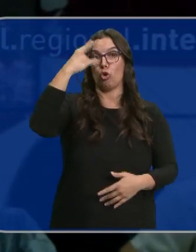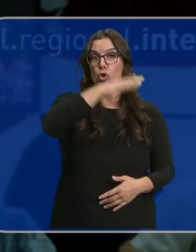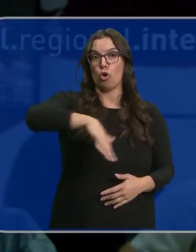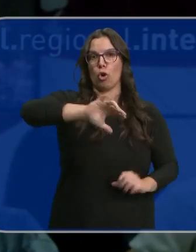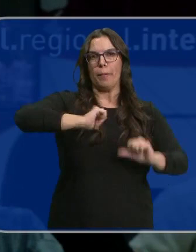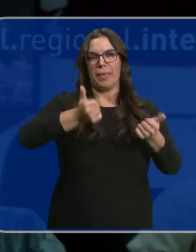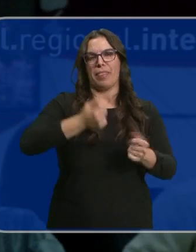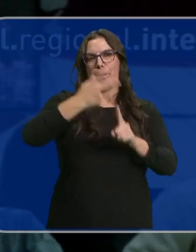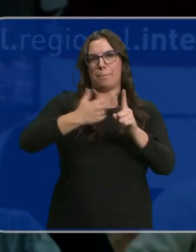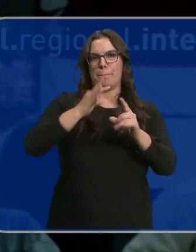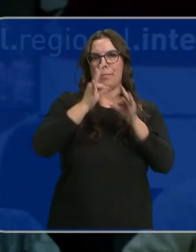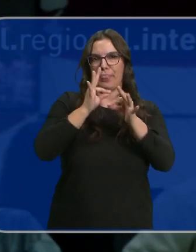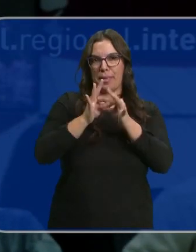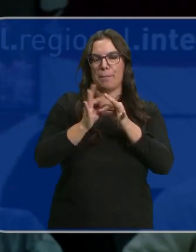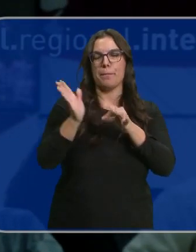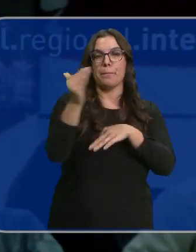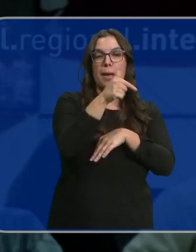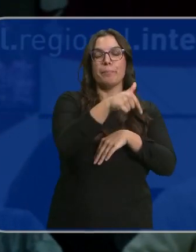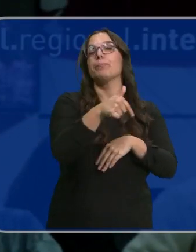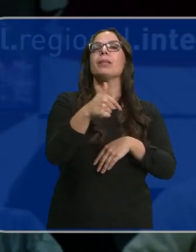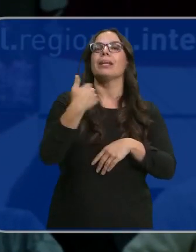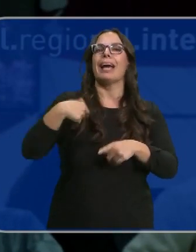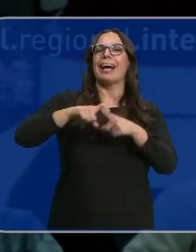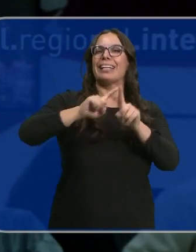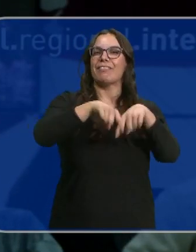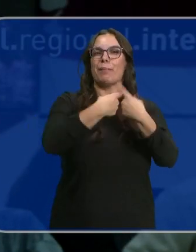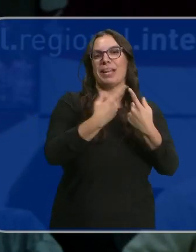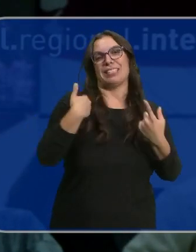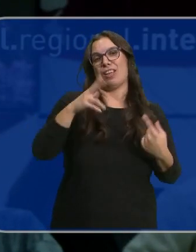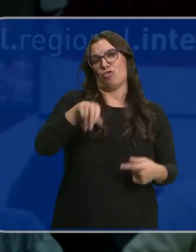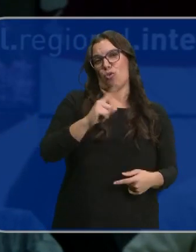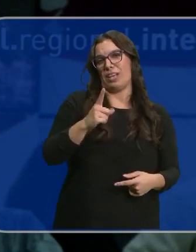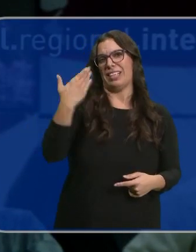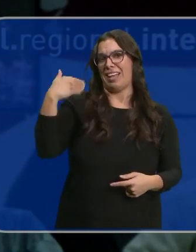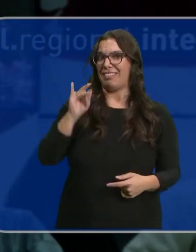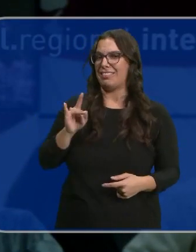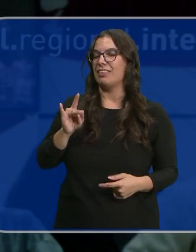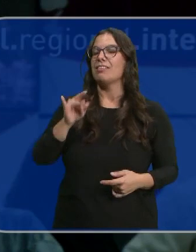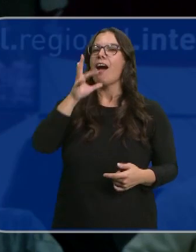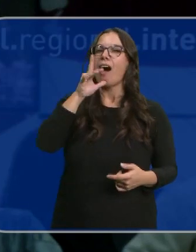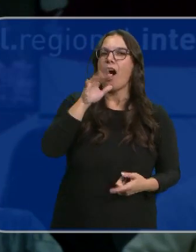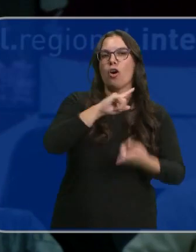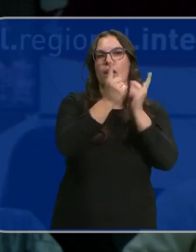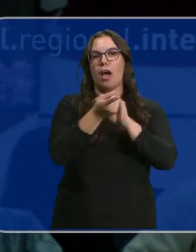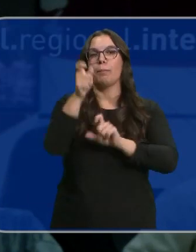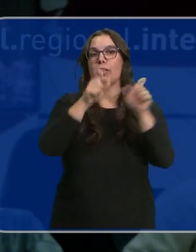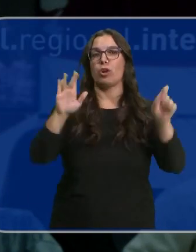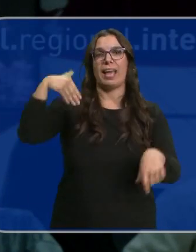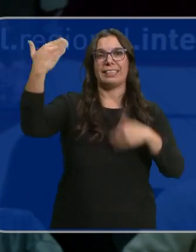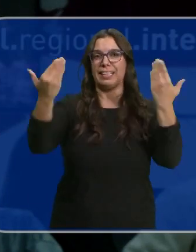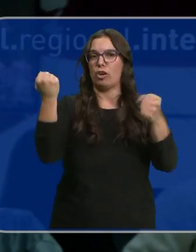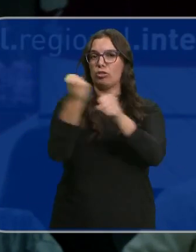habrán comenzado con la vendimia, una época en la que se ha perdido ya ese carácter familiar que tenía en muchas de ellas. Ahora son trabajadores